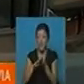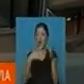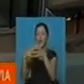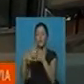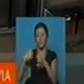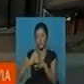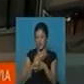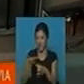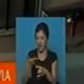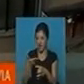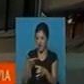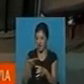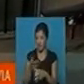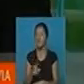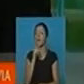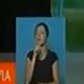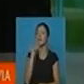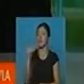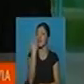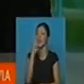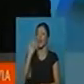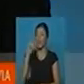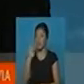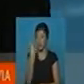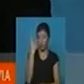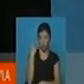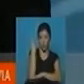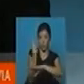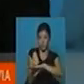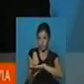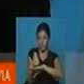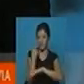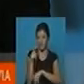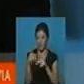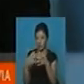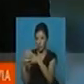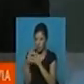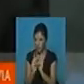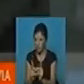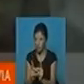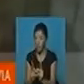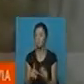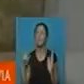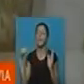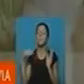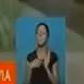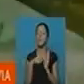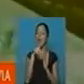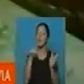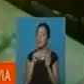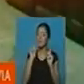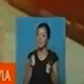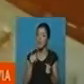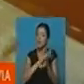García Linera, uno de los referentes intelectuales fundamentales. Ahora, ¿hay también en Bolivia un nuevo modelo